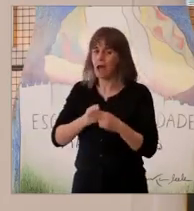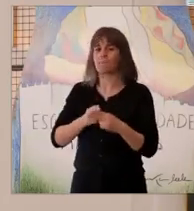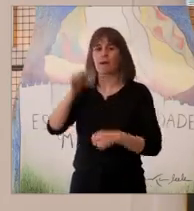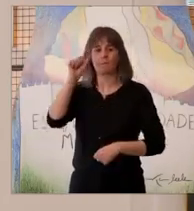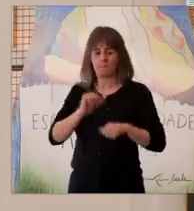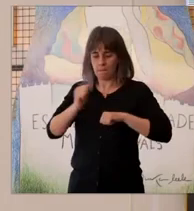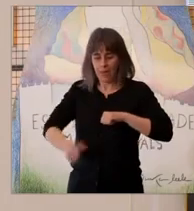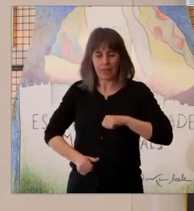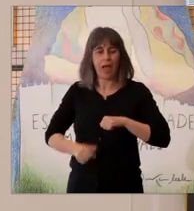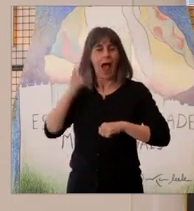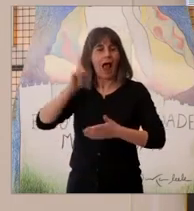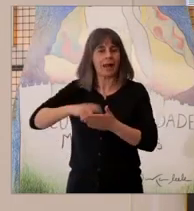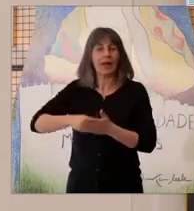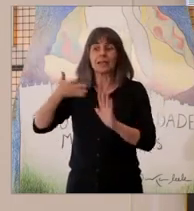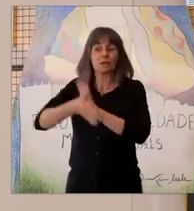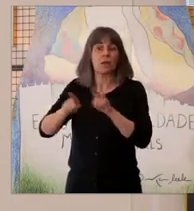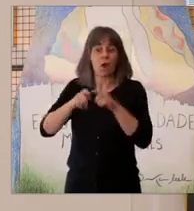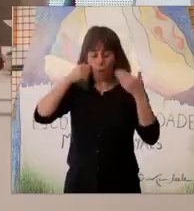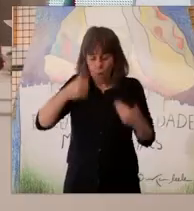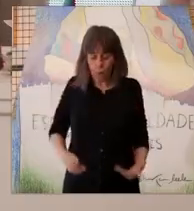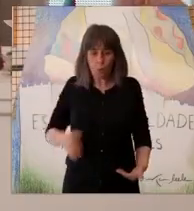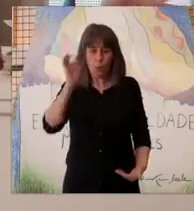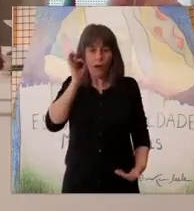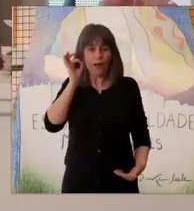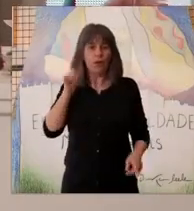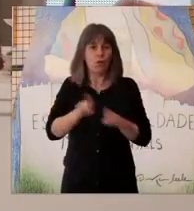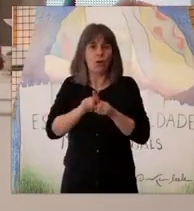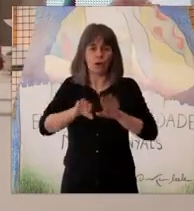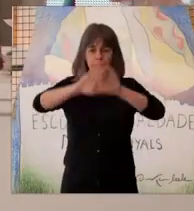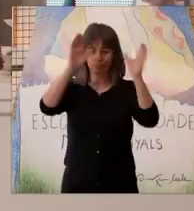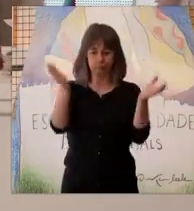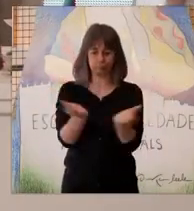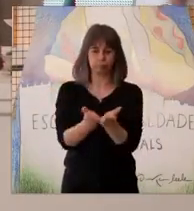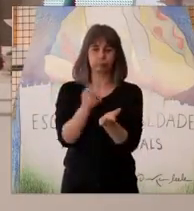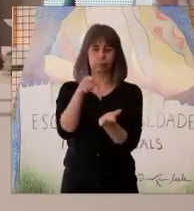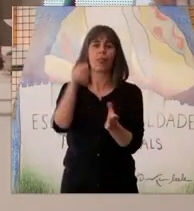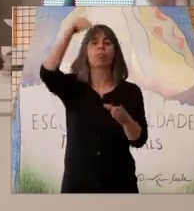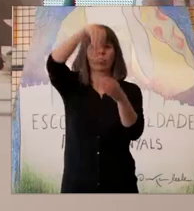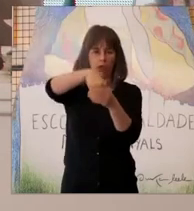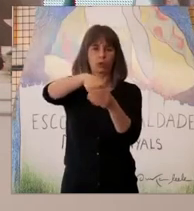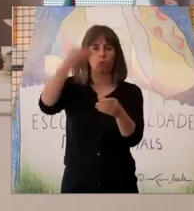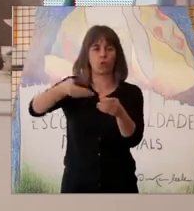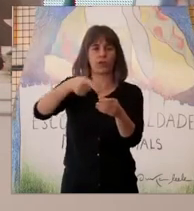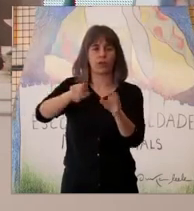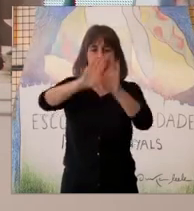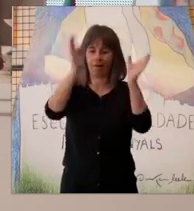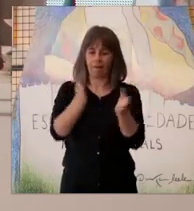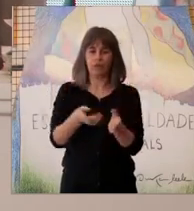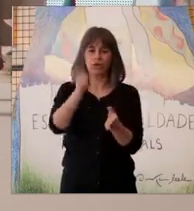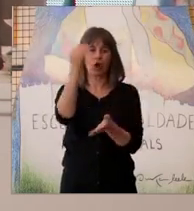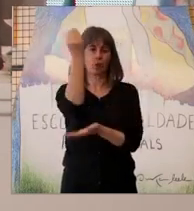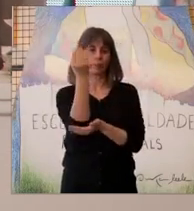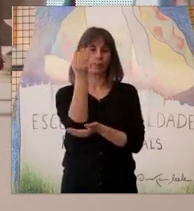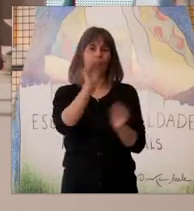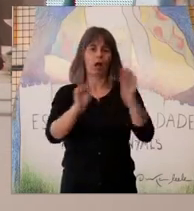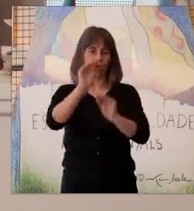mujeres convertidas en vasijas úteros convertidos en vasijas y en hornos para para sacar bebecitos